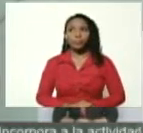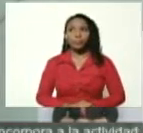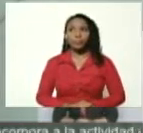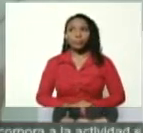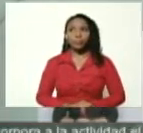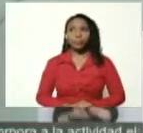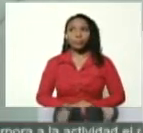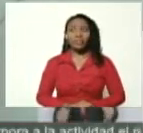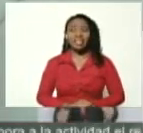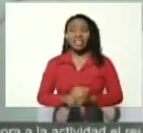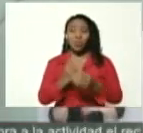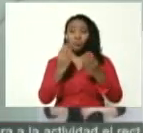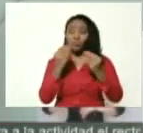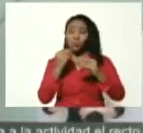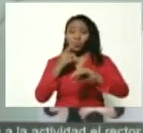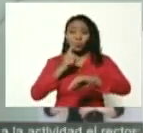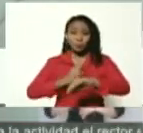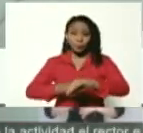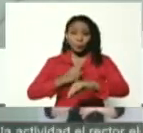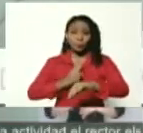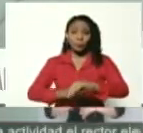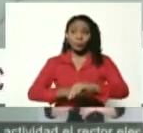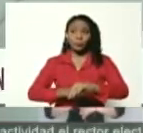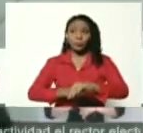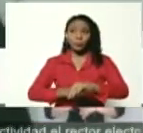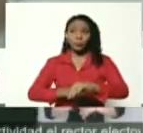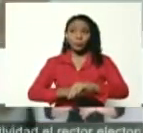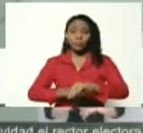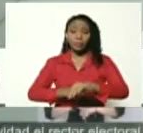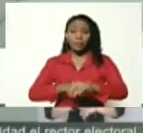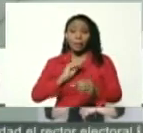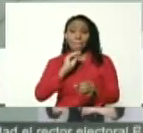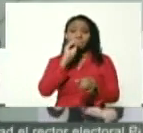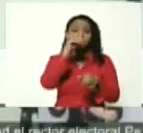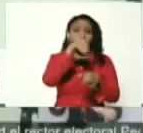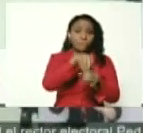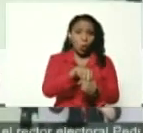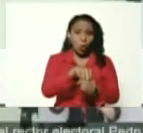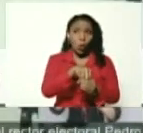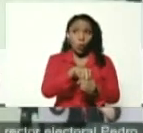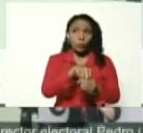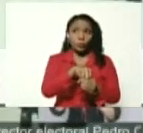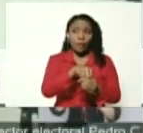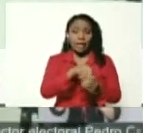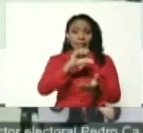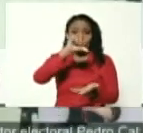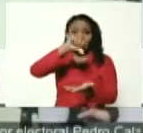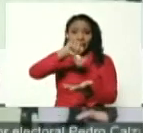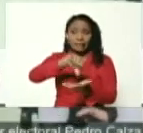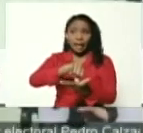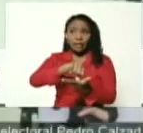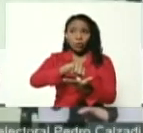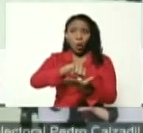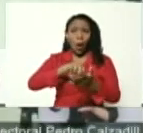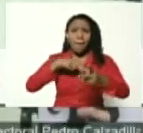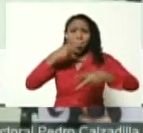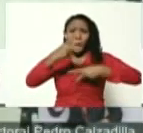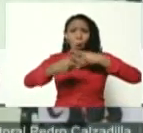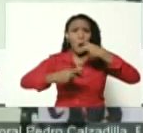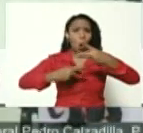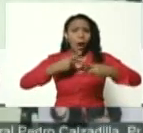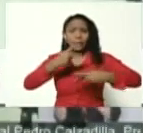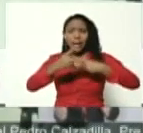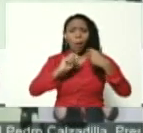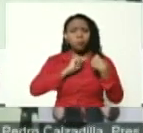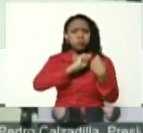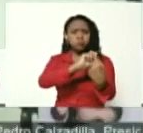Por mucho tiempo ha metido en el centro del fragor de la política y del debate